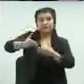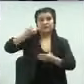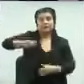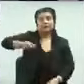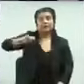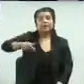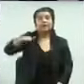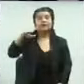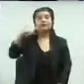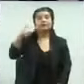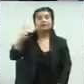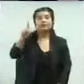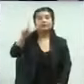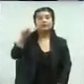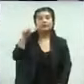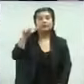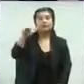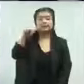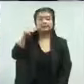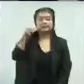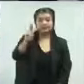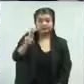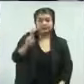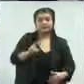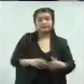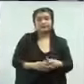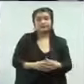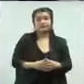diputado Salazar, luego al diputado Lemus y luego al diputado Corleto.